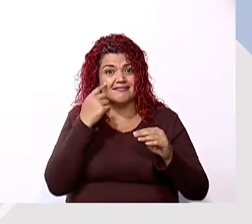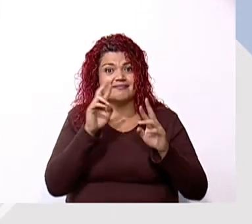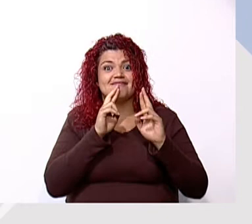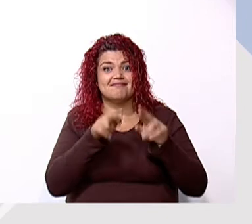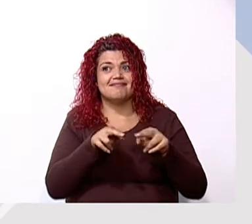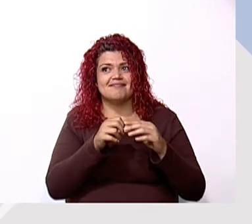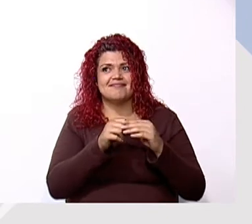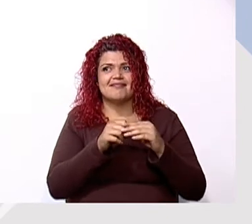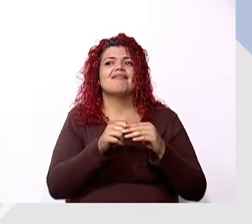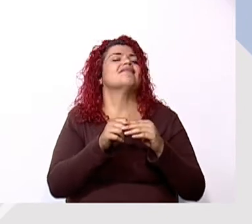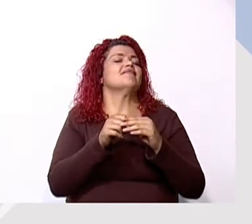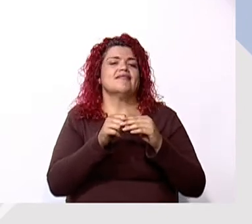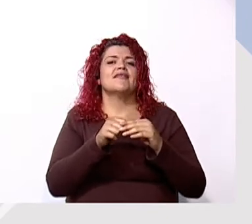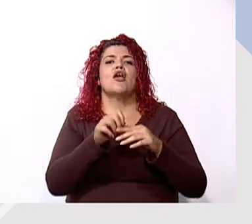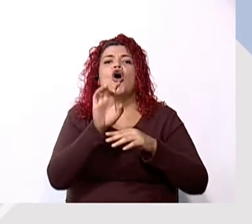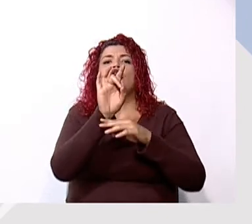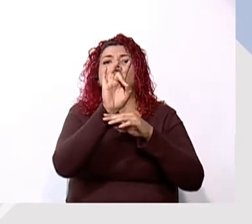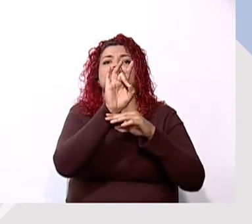respuesta.